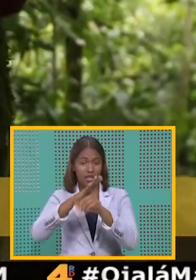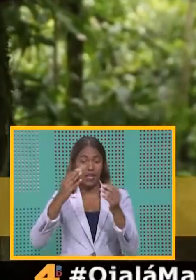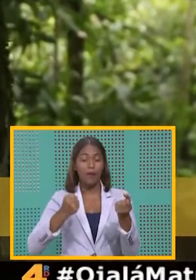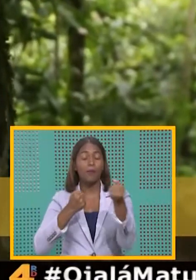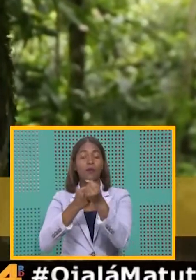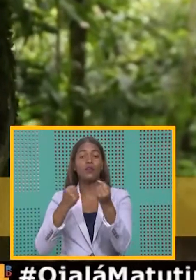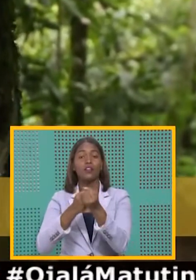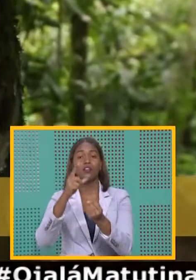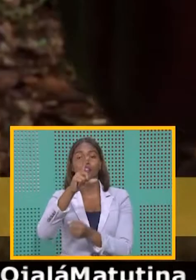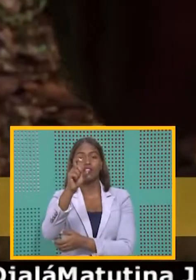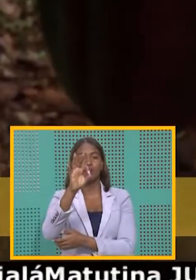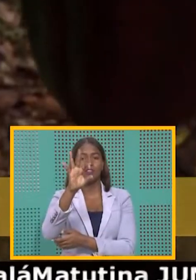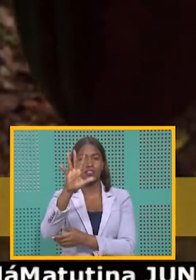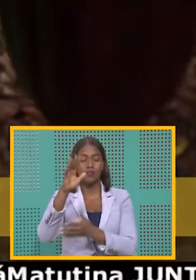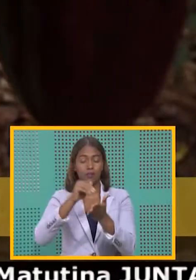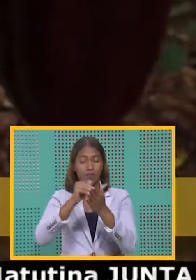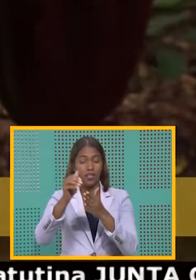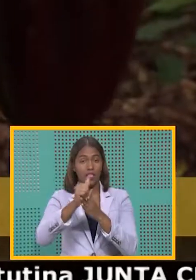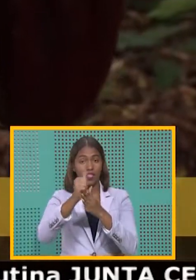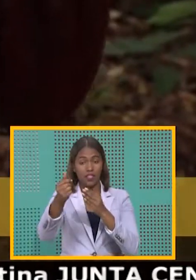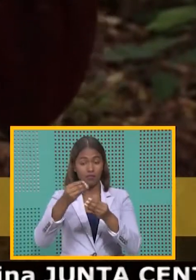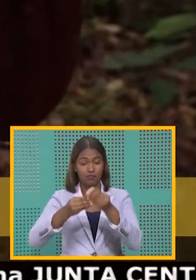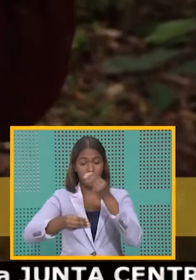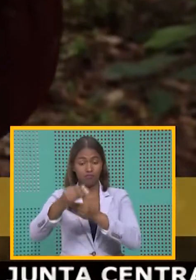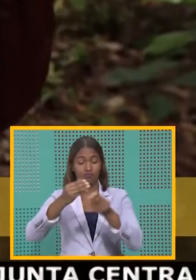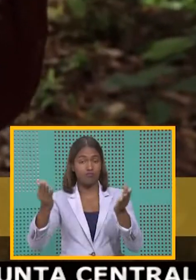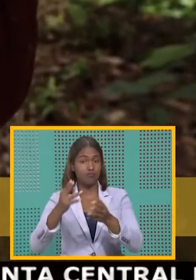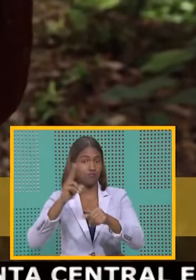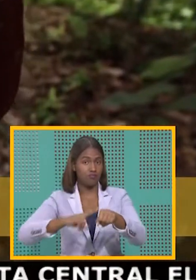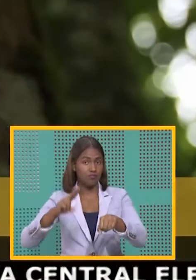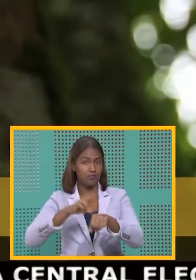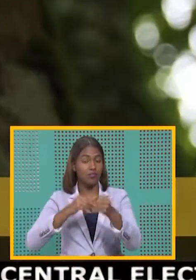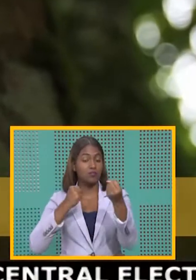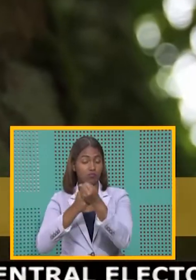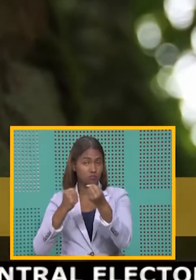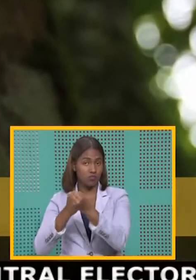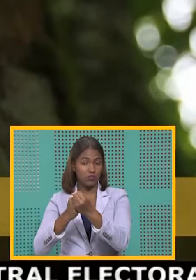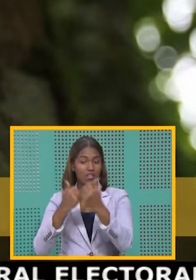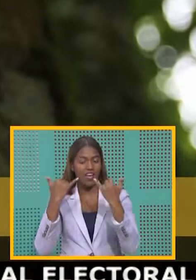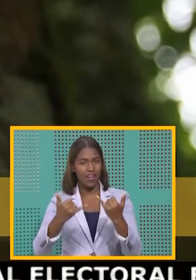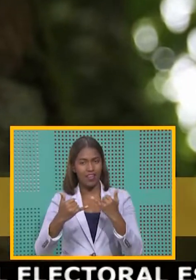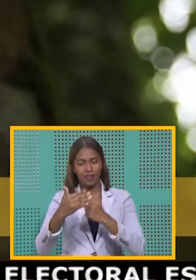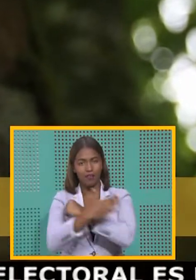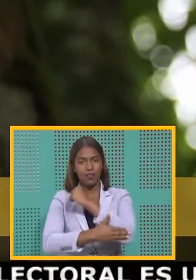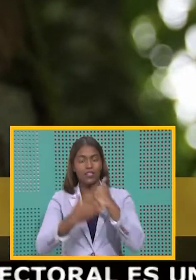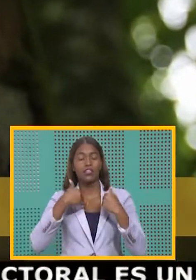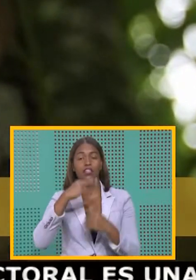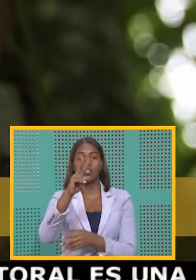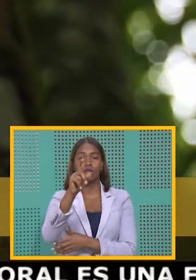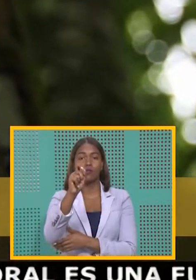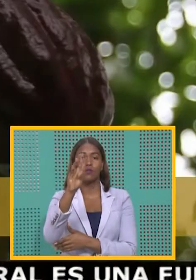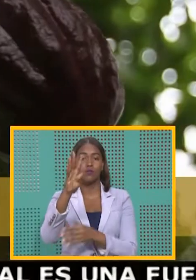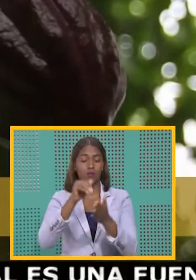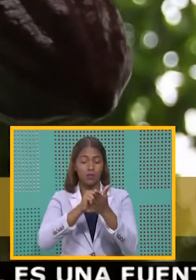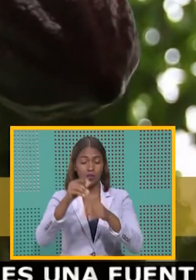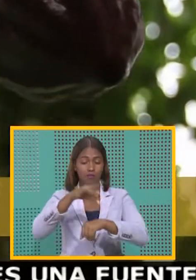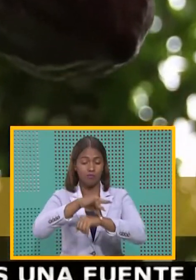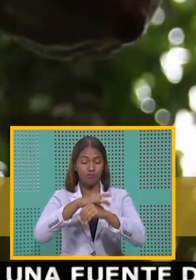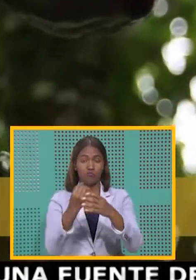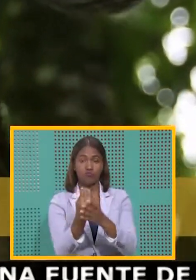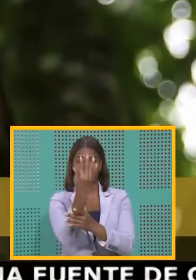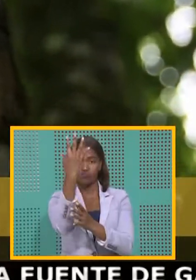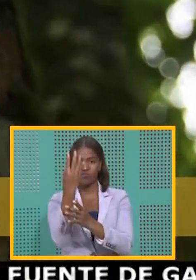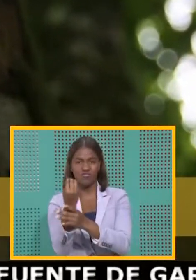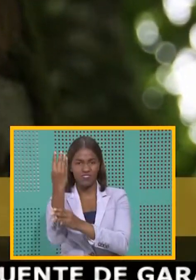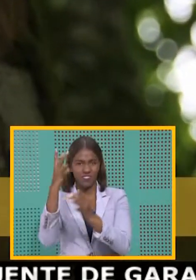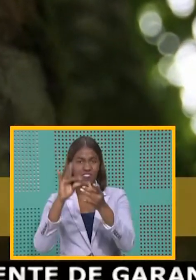195 millones de dólares en divisas a la economía nacional. Actualmente, el país tiene 2.4 millones de tareas sembradas de